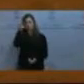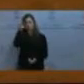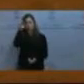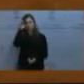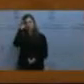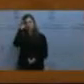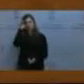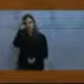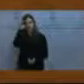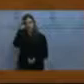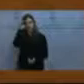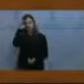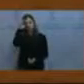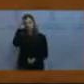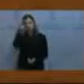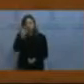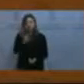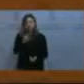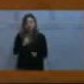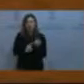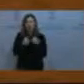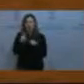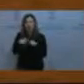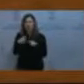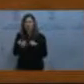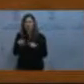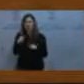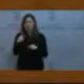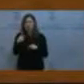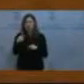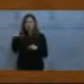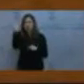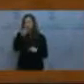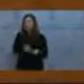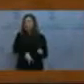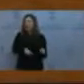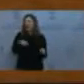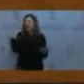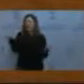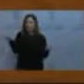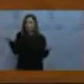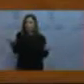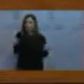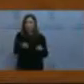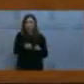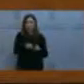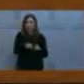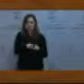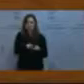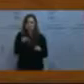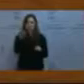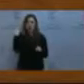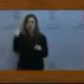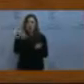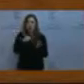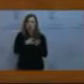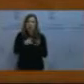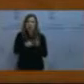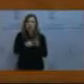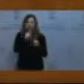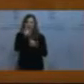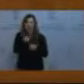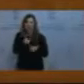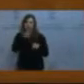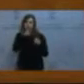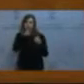me parecen tan genéricas como cuando expuso el proyecto de presupuesto. Yo quiero recordarle que en